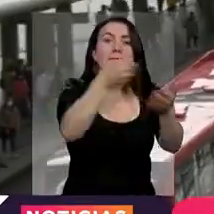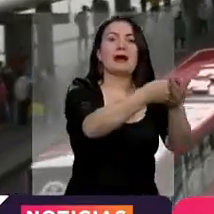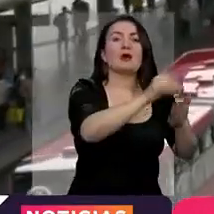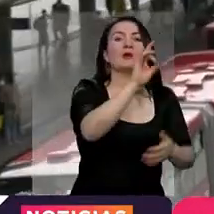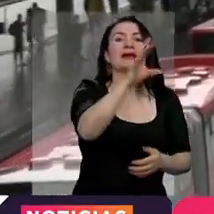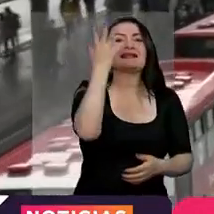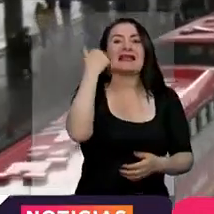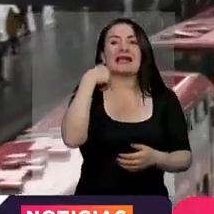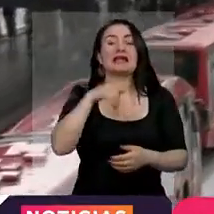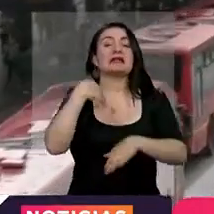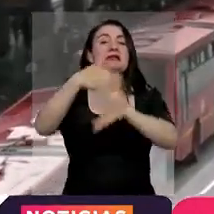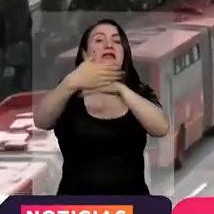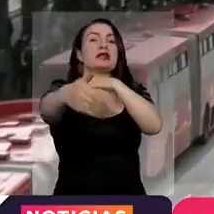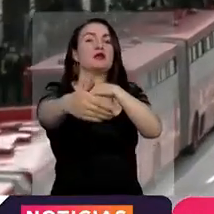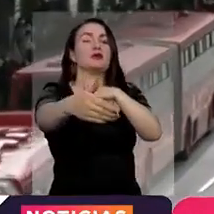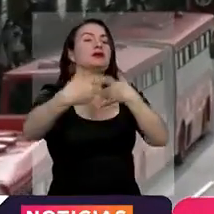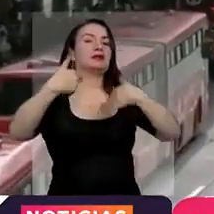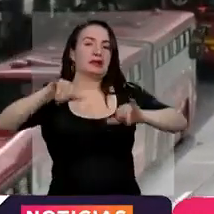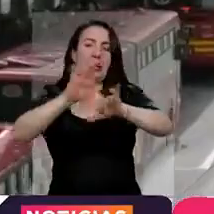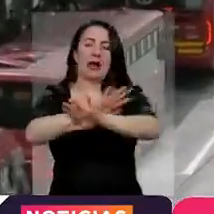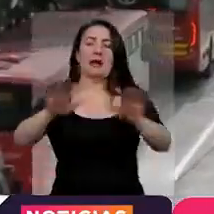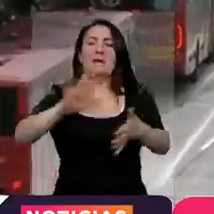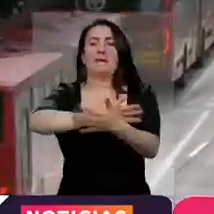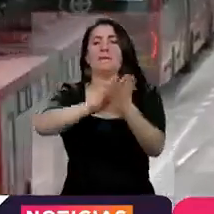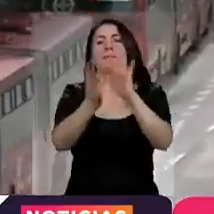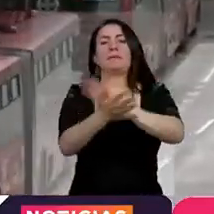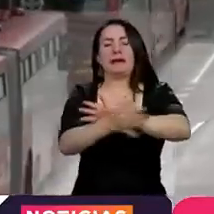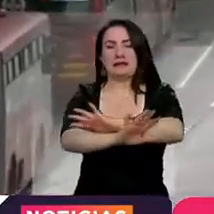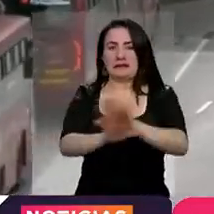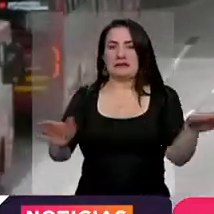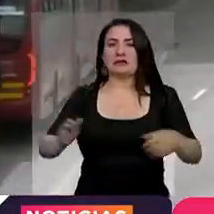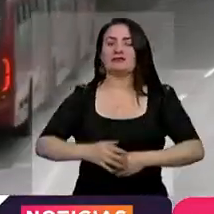de 15 días hábiles siguientes será adelantado internamente el trámite de desembargo.